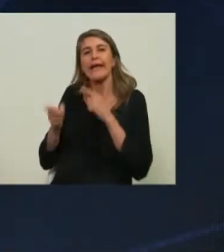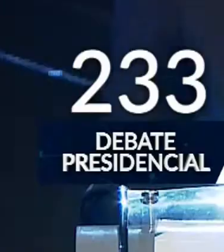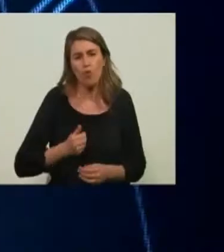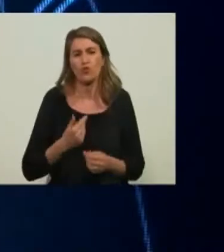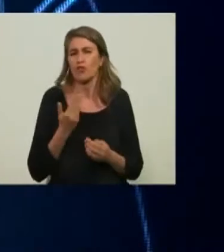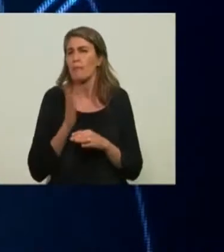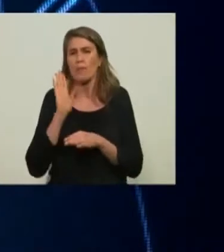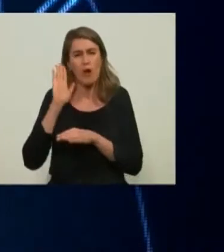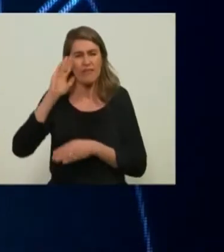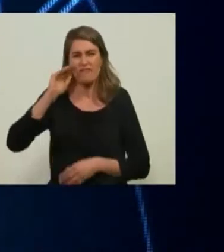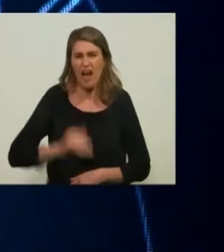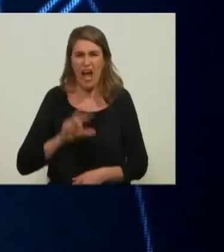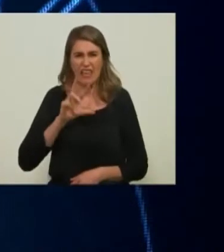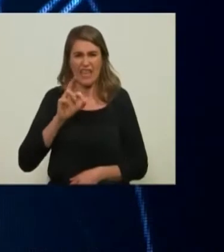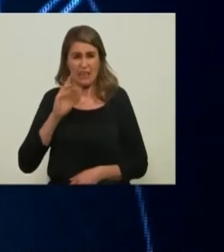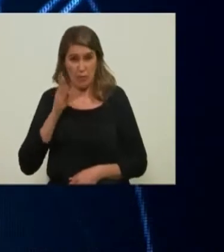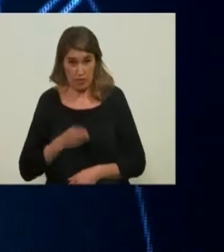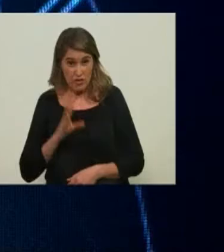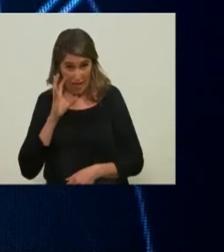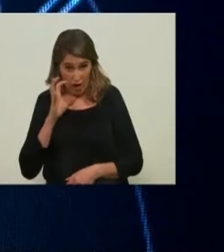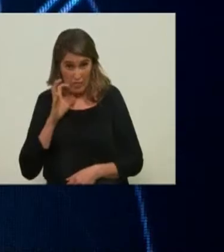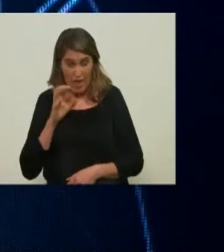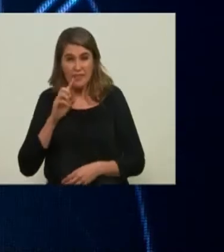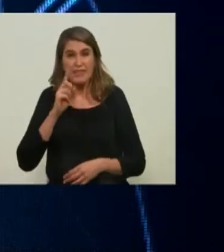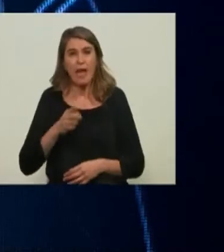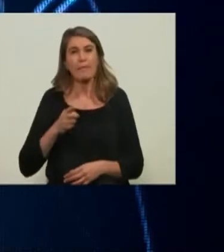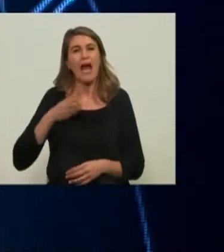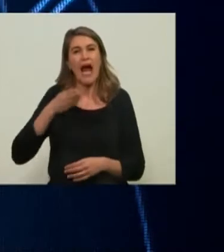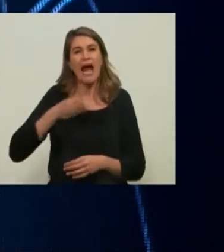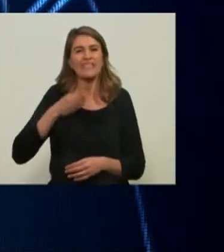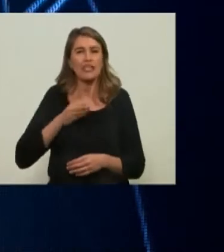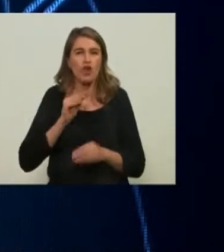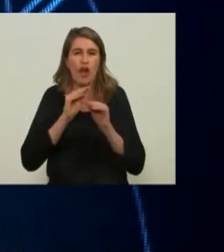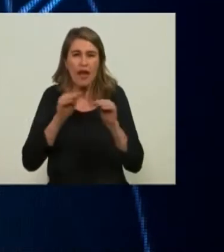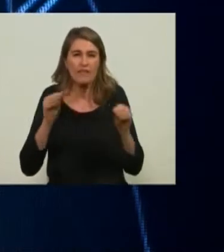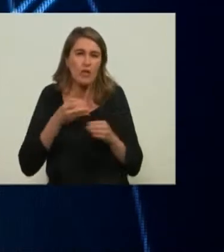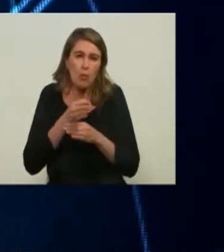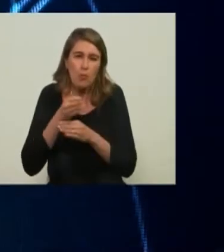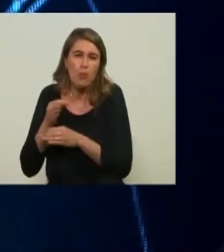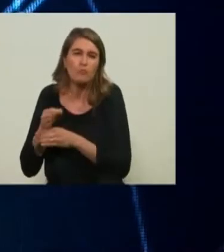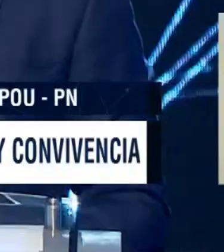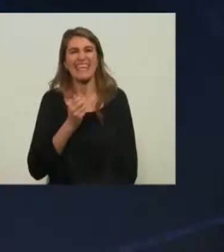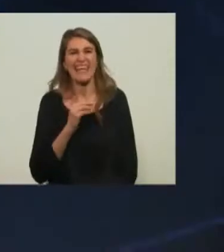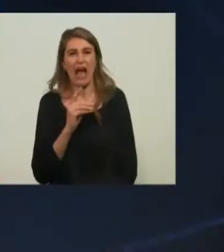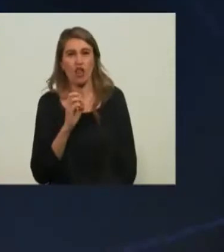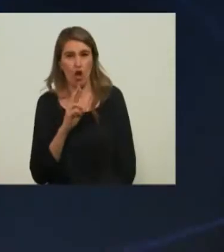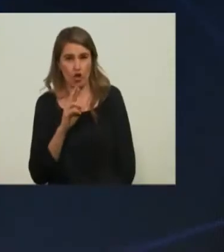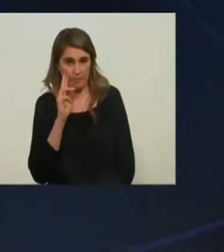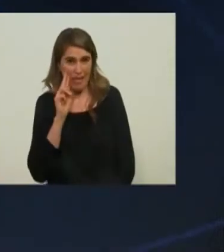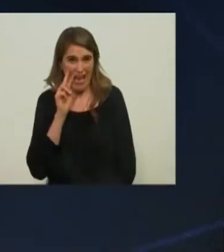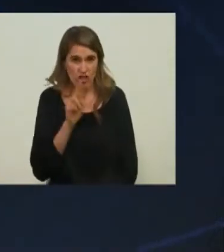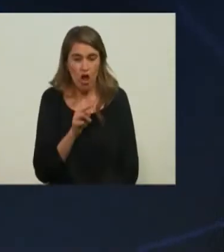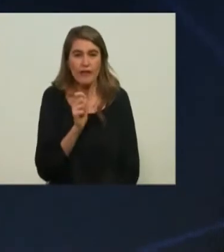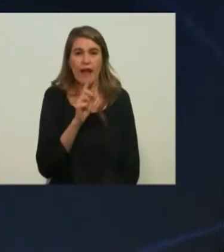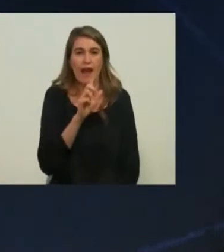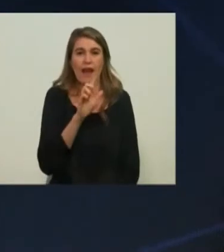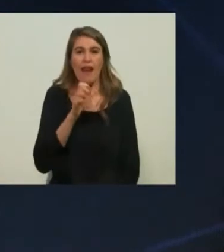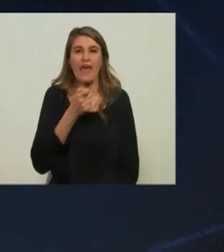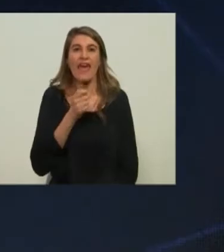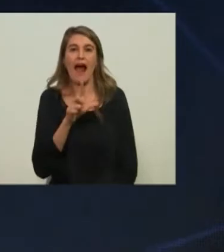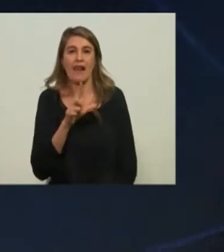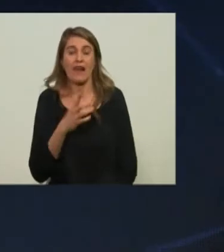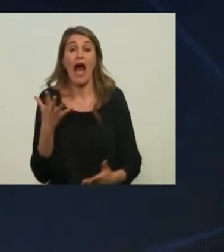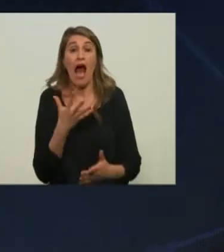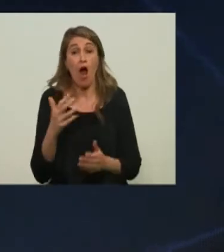gobernar. Algunos recordarán el asesor estrella de Bonomi y también de Daniel Martínez, Gustavo Leal, hoy asesor